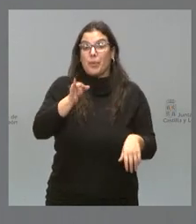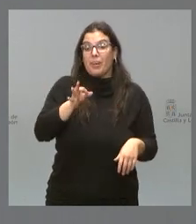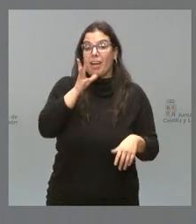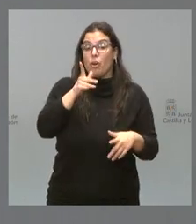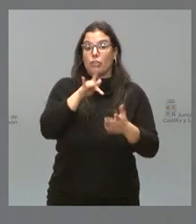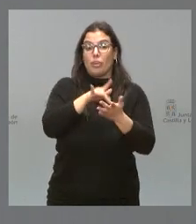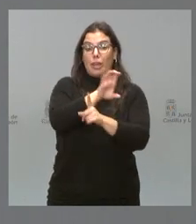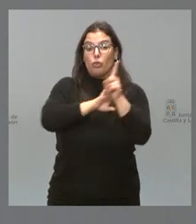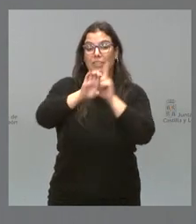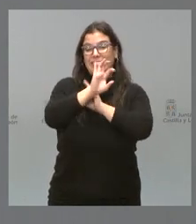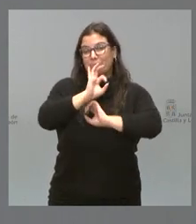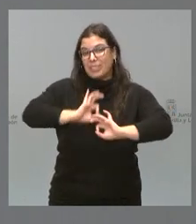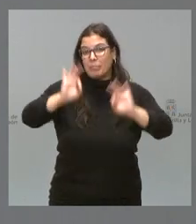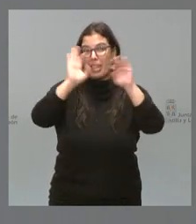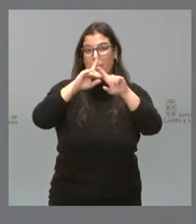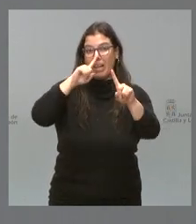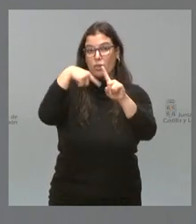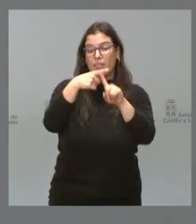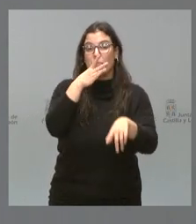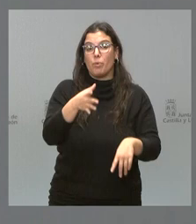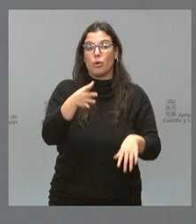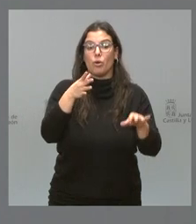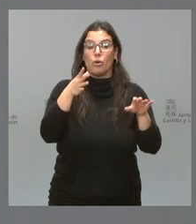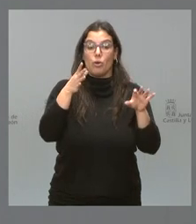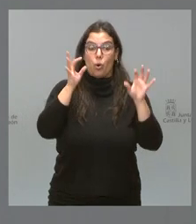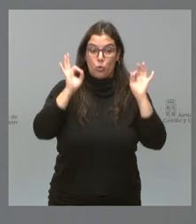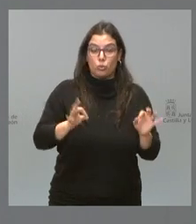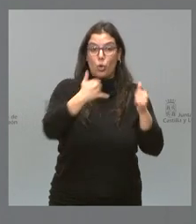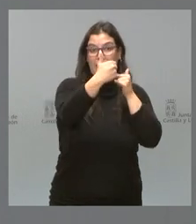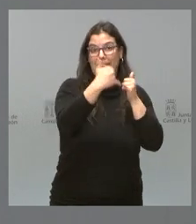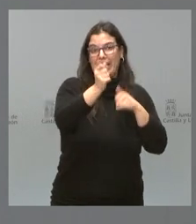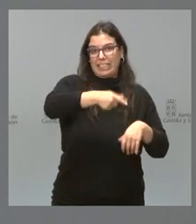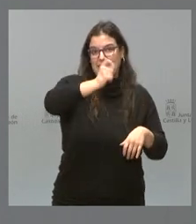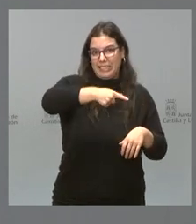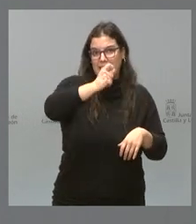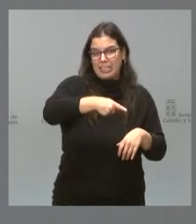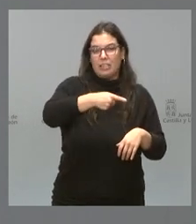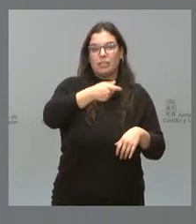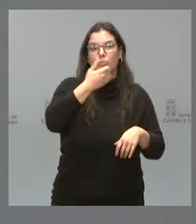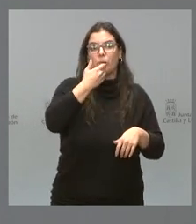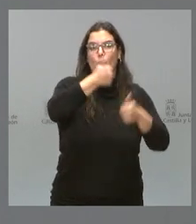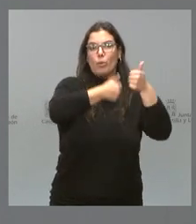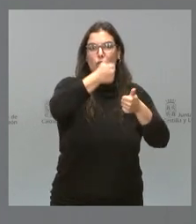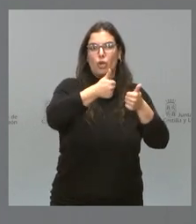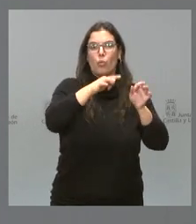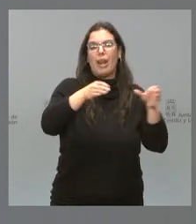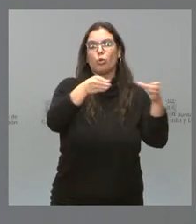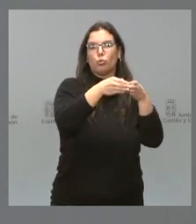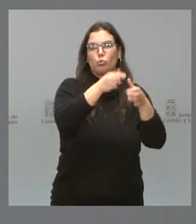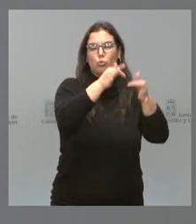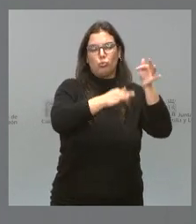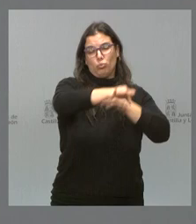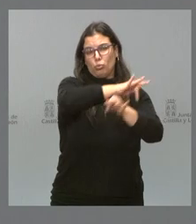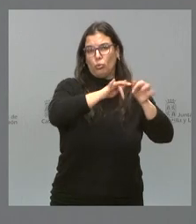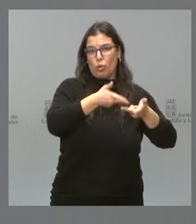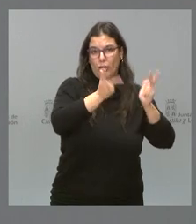especial para el próximo año porque junto a estas líneas habituales en el turno libre del que hemos hablado hoy esas más de